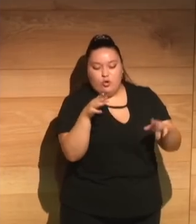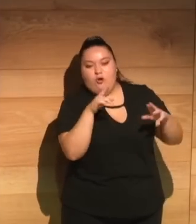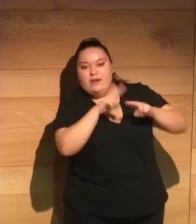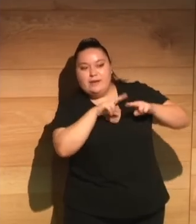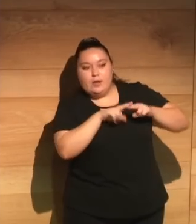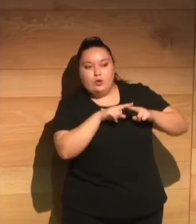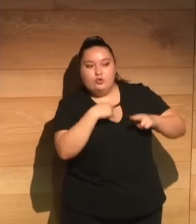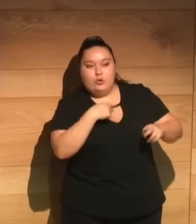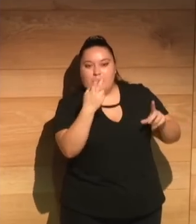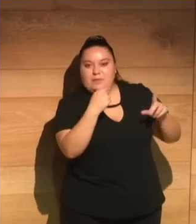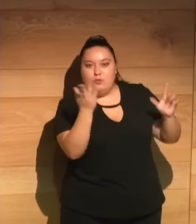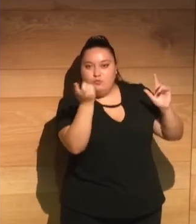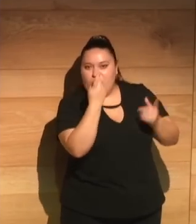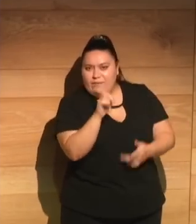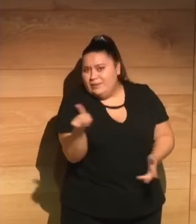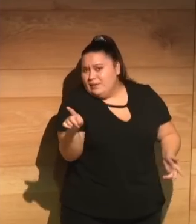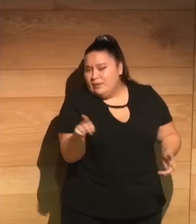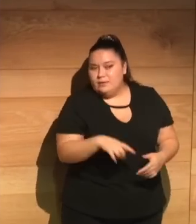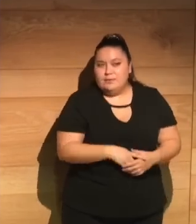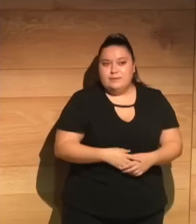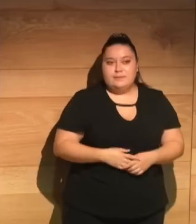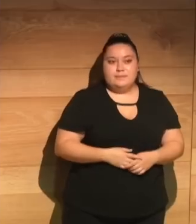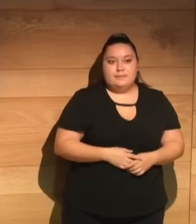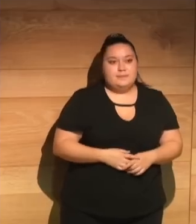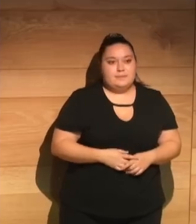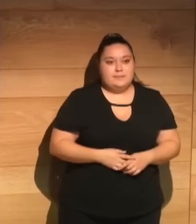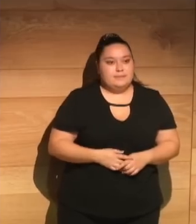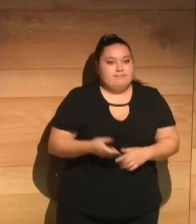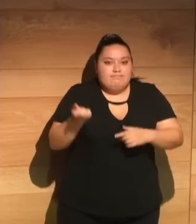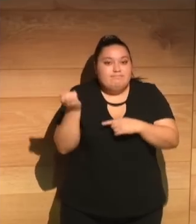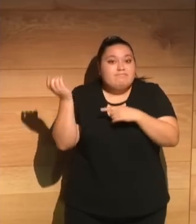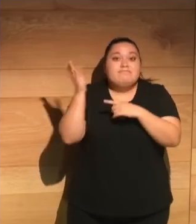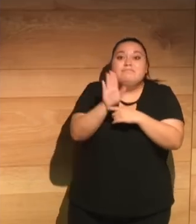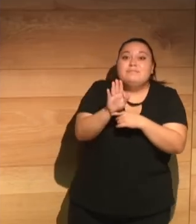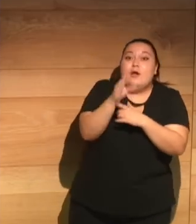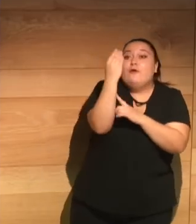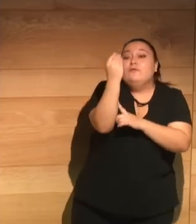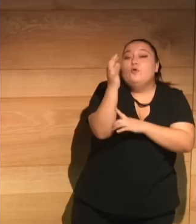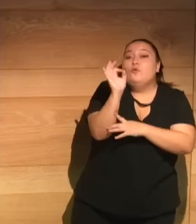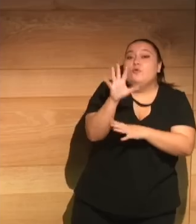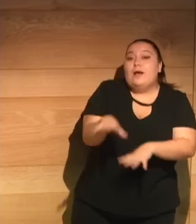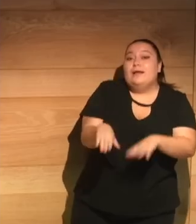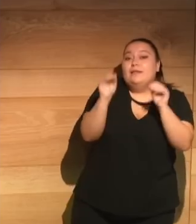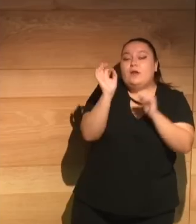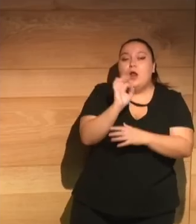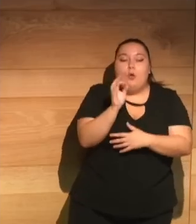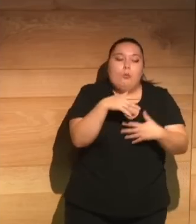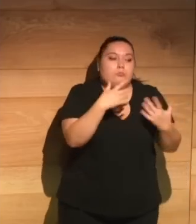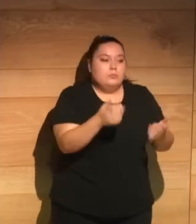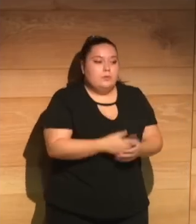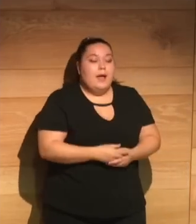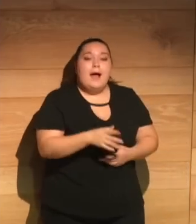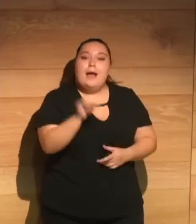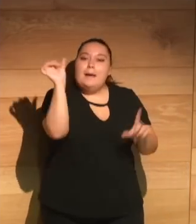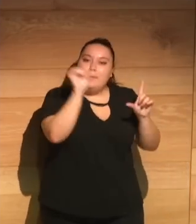pues no tengo ni que pintar ya. Ya lo que tengo, lo que me va a salir es o bien la figura de la catedral... Ah, poner una película de Betún de